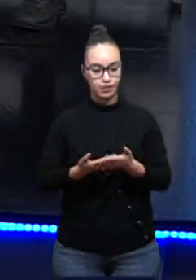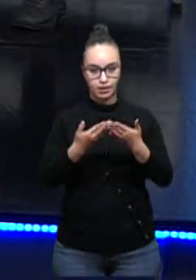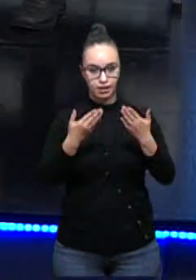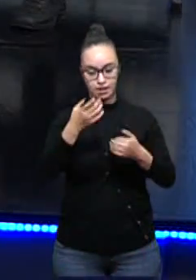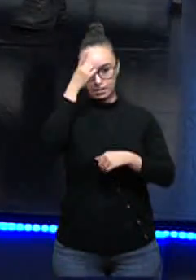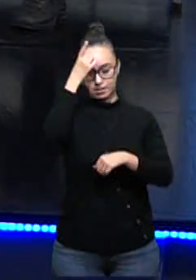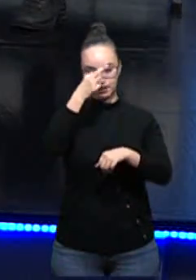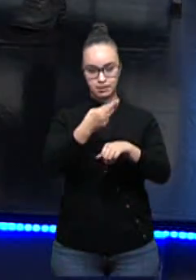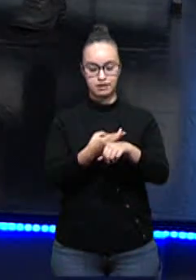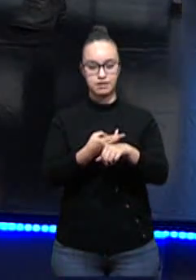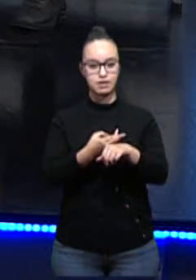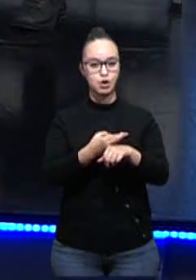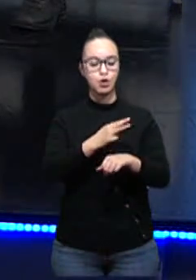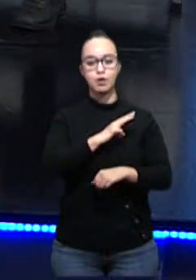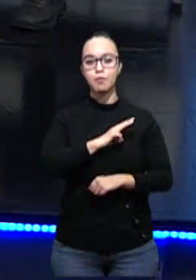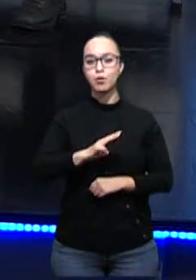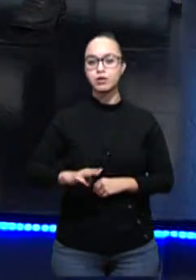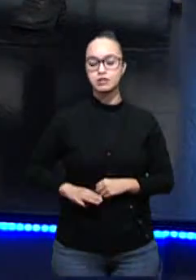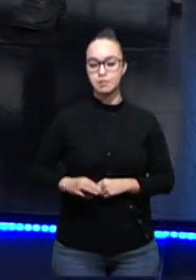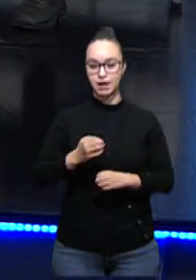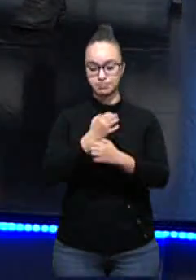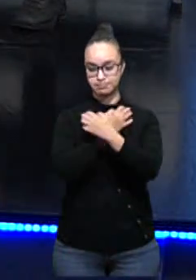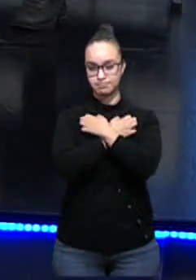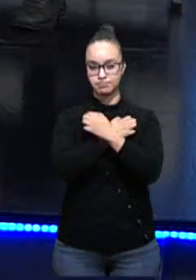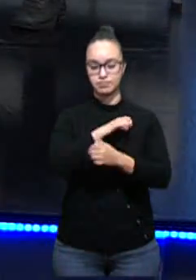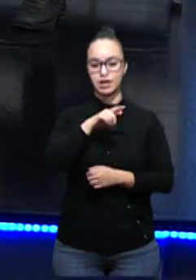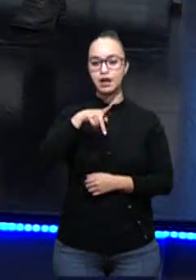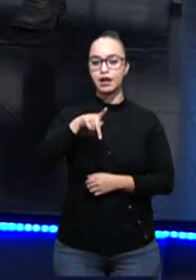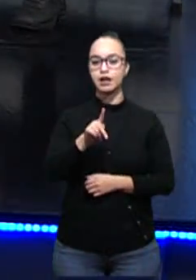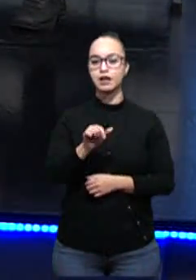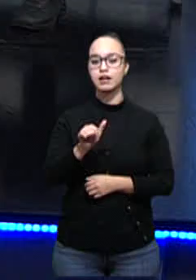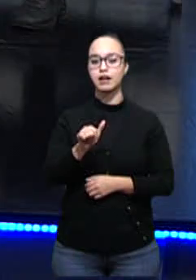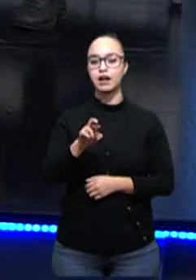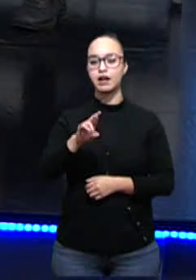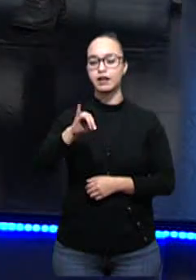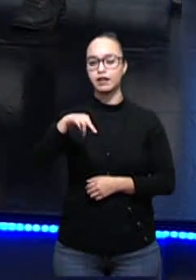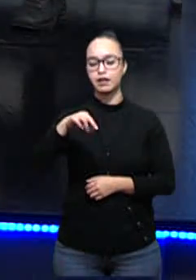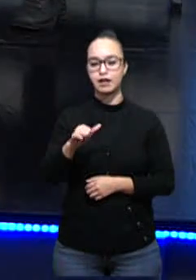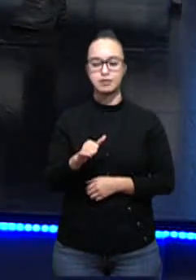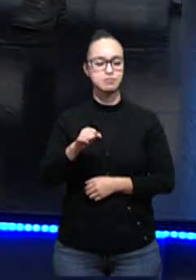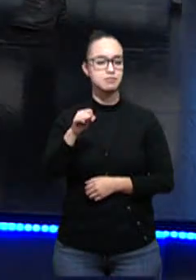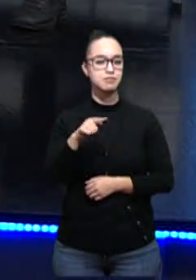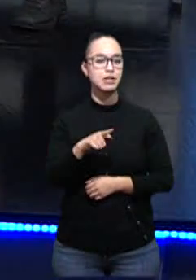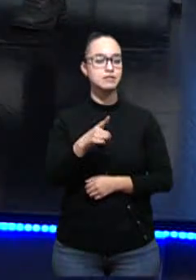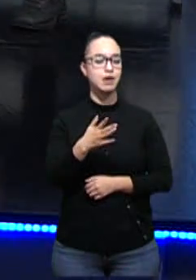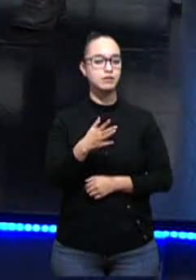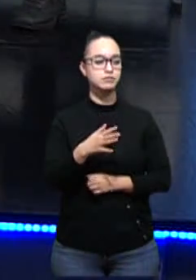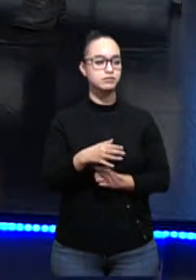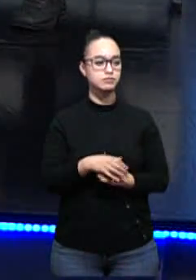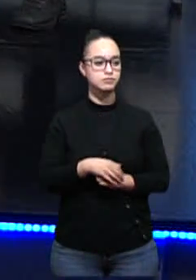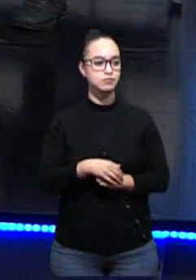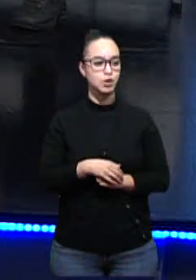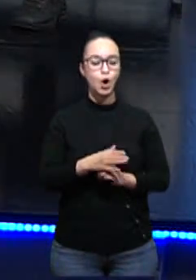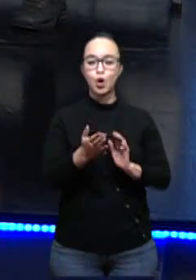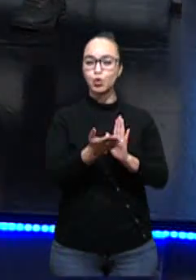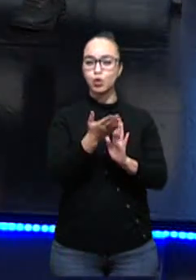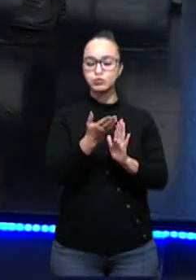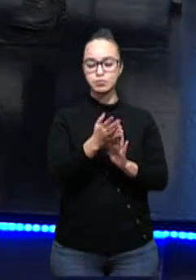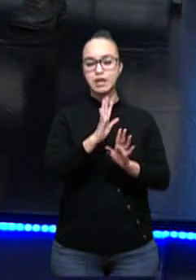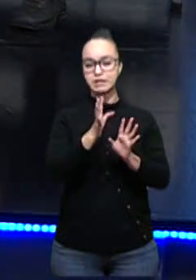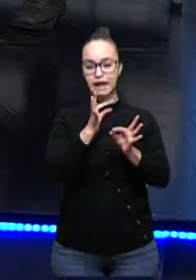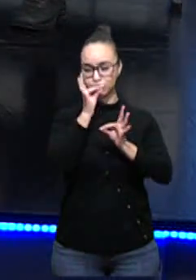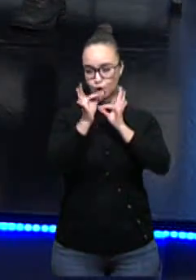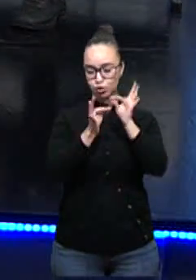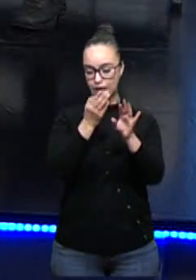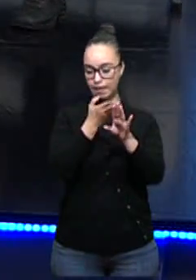Educación Municipal, con Dulce Karina Benavides, y quería retomar la parte de infraestructura. Tenemos también una nota preparada, pero